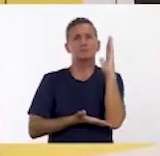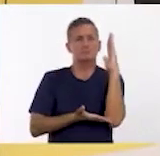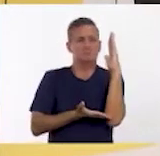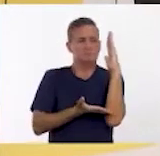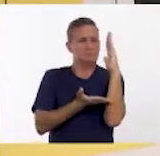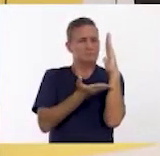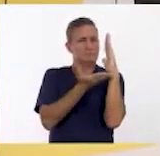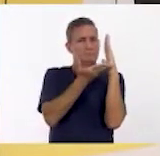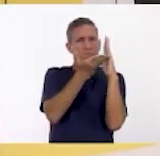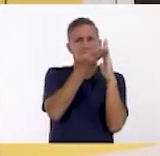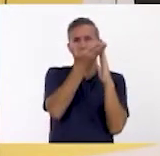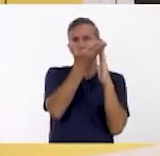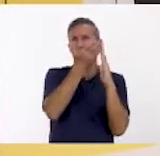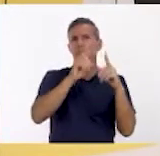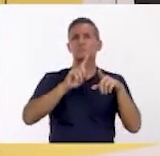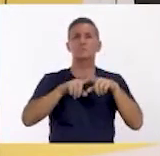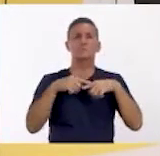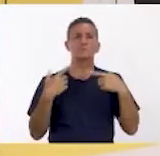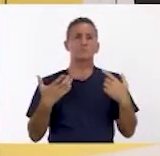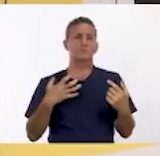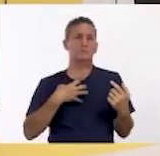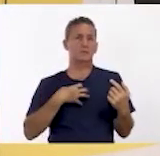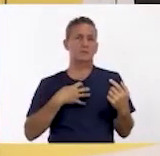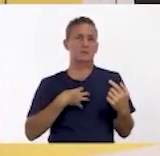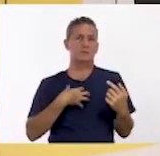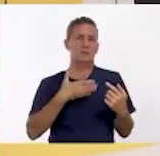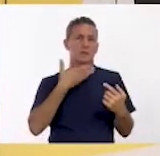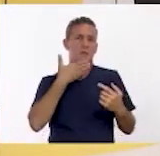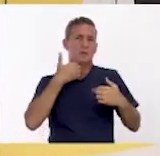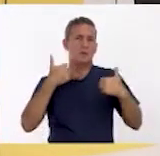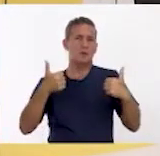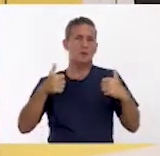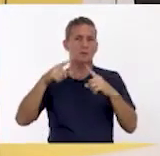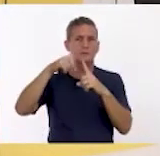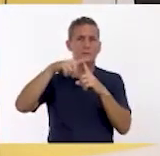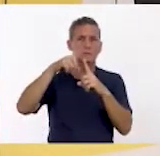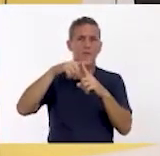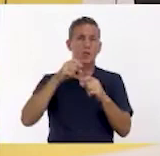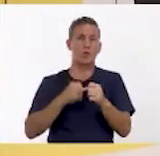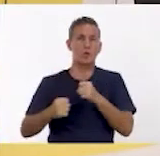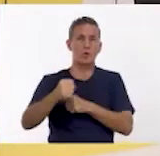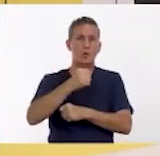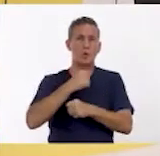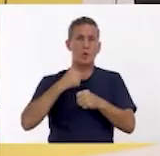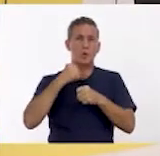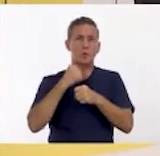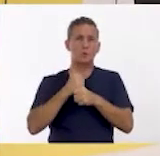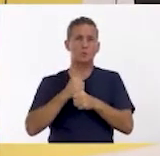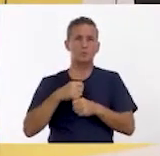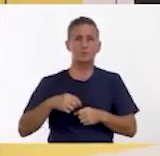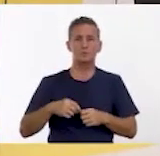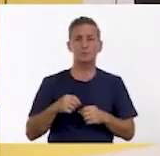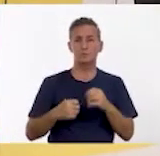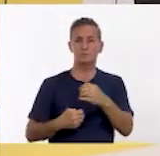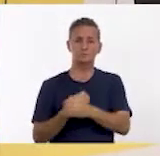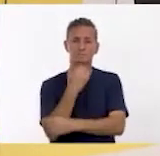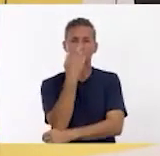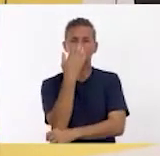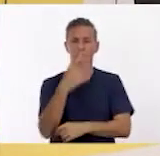mejores técnicas, porque tienen el mejor uso de fertilizantes, porque usan la automatización, porque usan